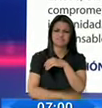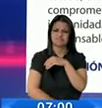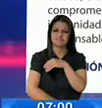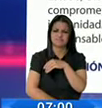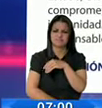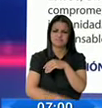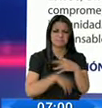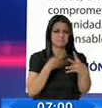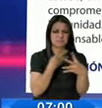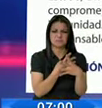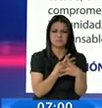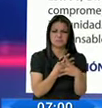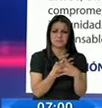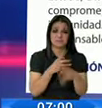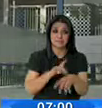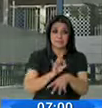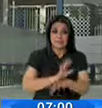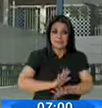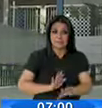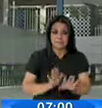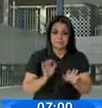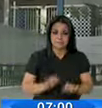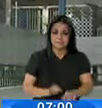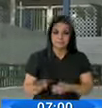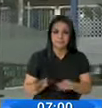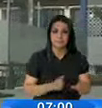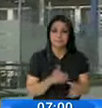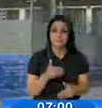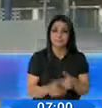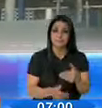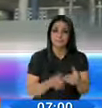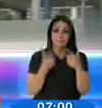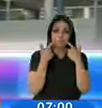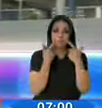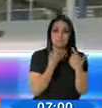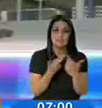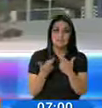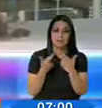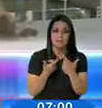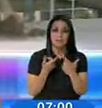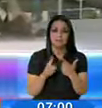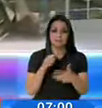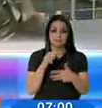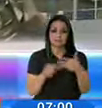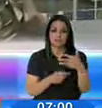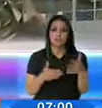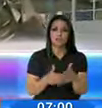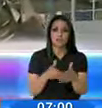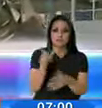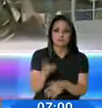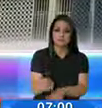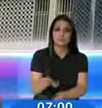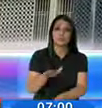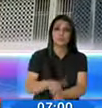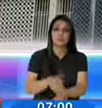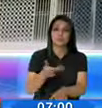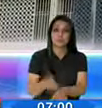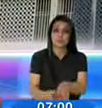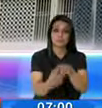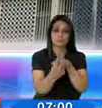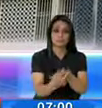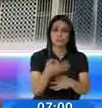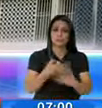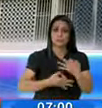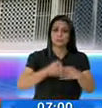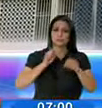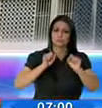este acto no quede en la impunidad. En las próximas horas, la fiscalía formulará cargos en contra del responsable para que se haga